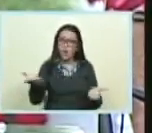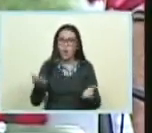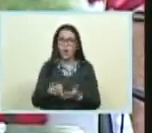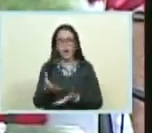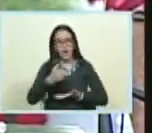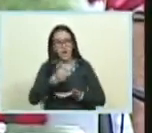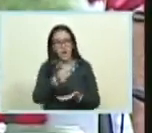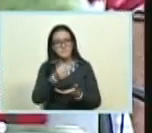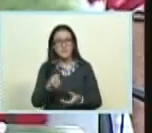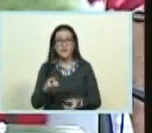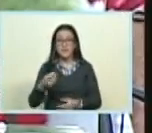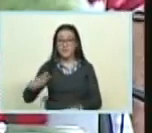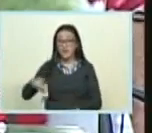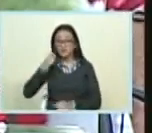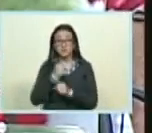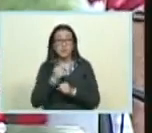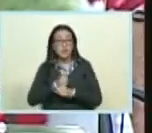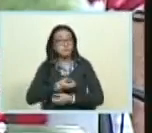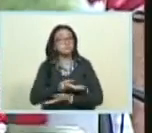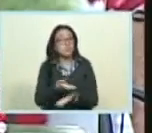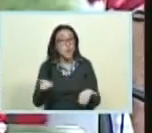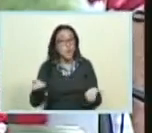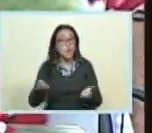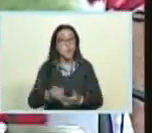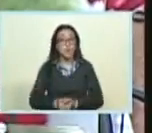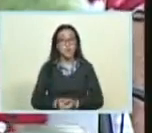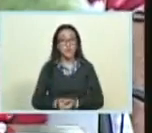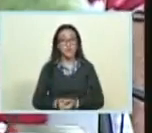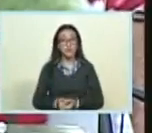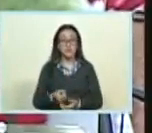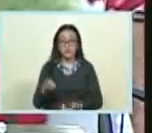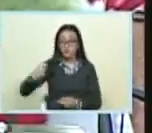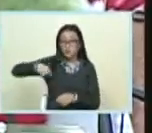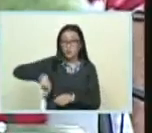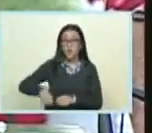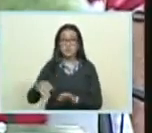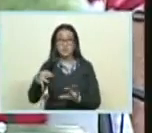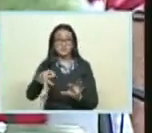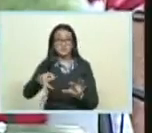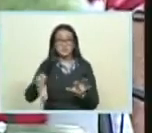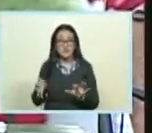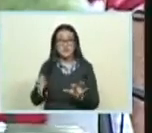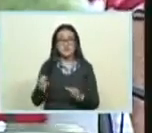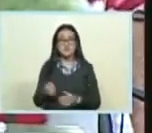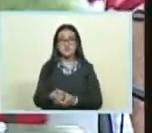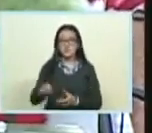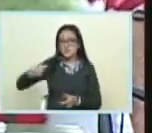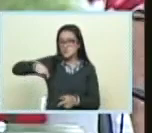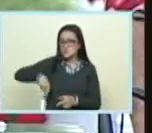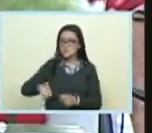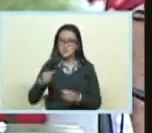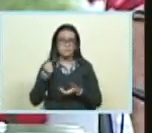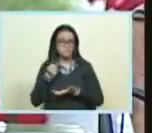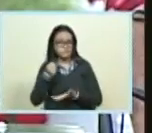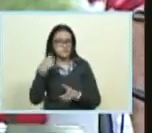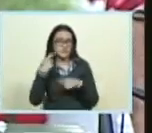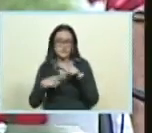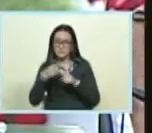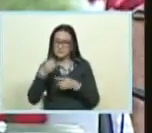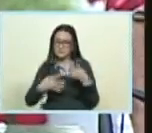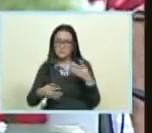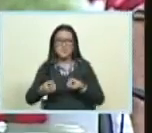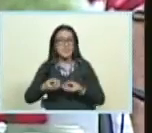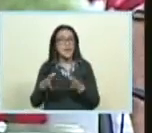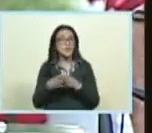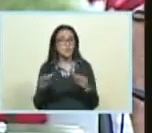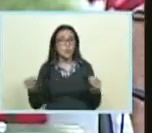garantizar los derechos de los trabajadores, para garantizar los sueldos, el cestatique, las inversiones, los aguinaldos, para